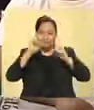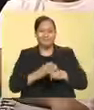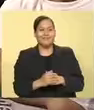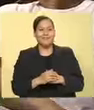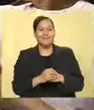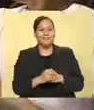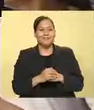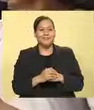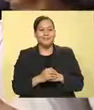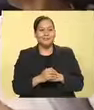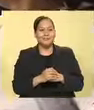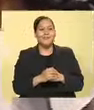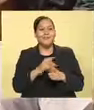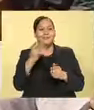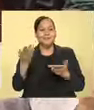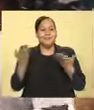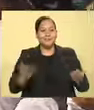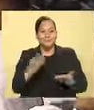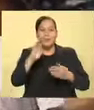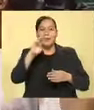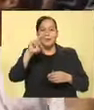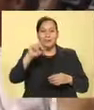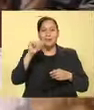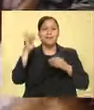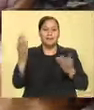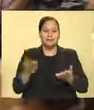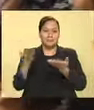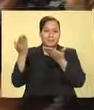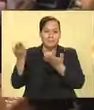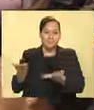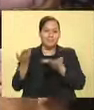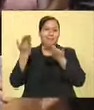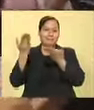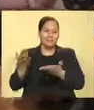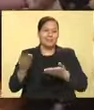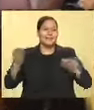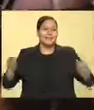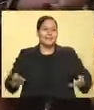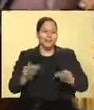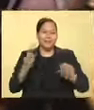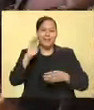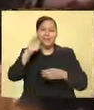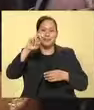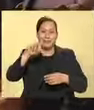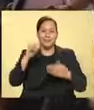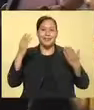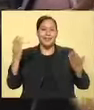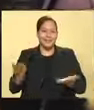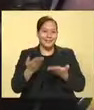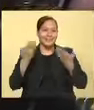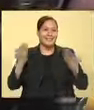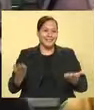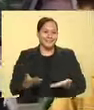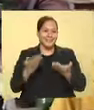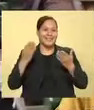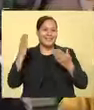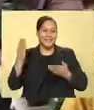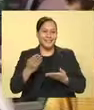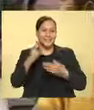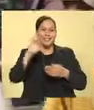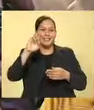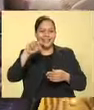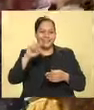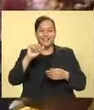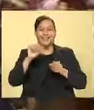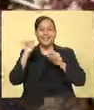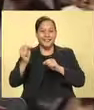¡Que baile, Brenda! ¡Que baile, Brenda! ¡Que baile, Brenda! ¡Que